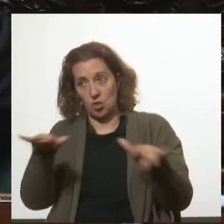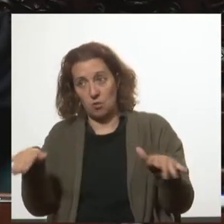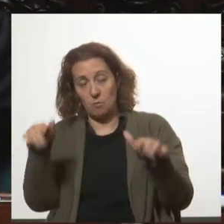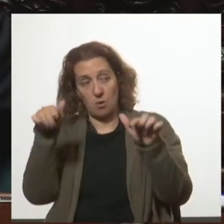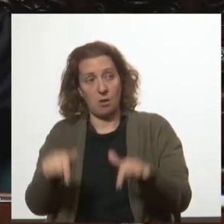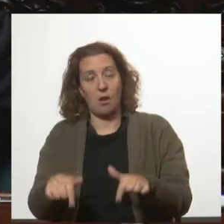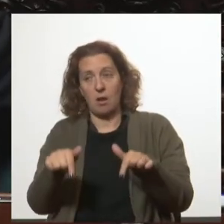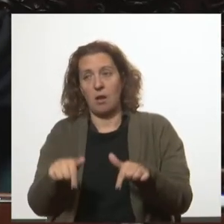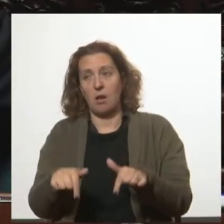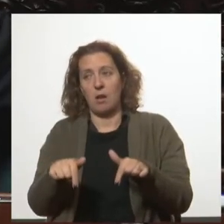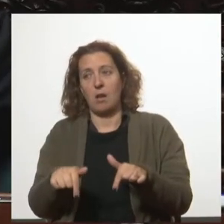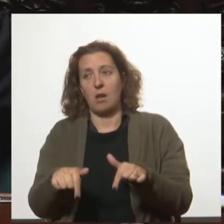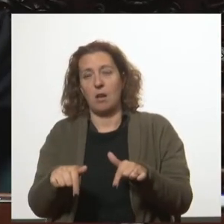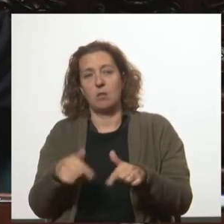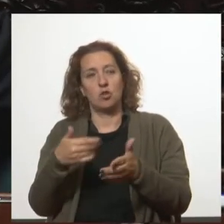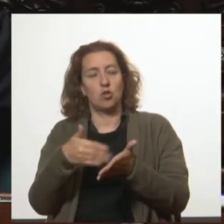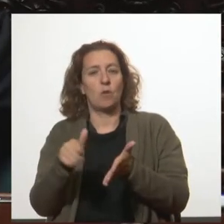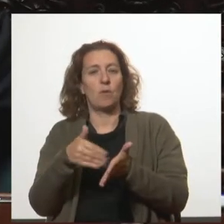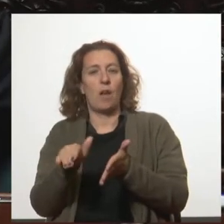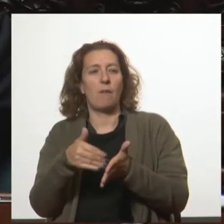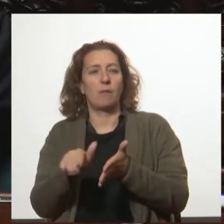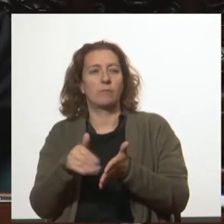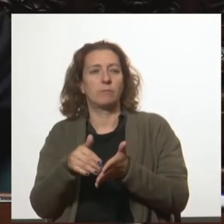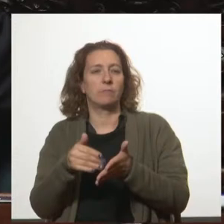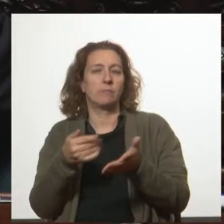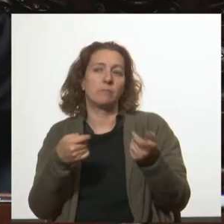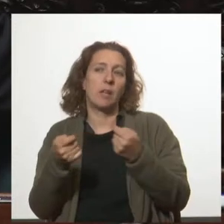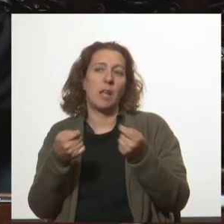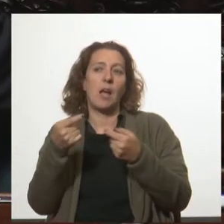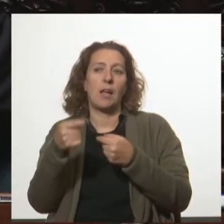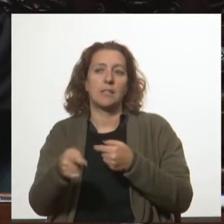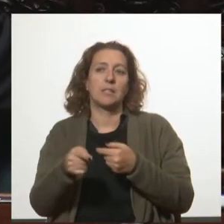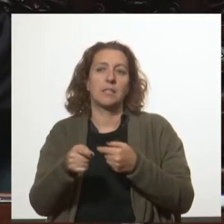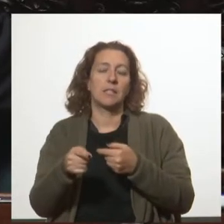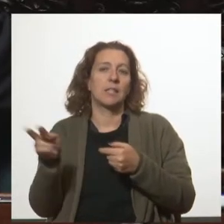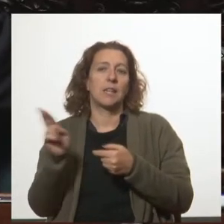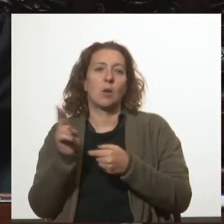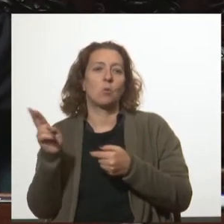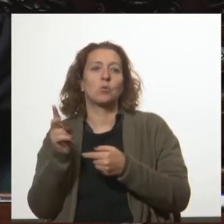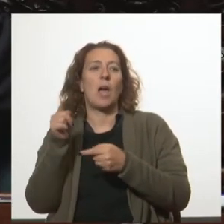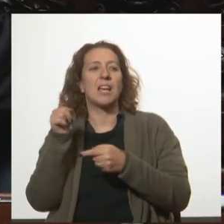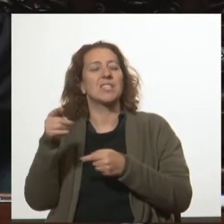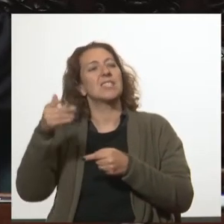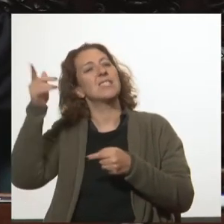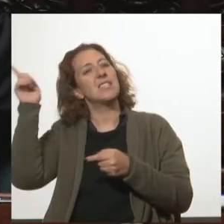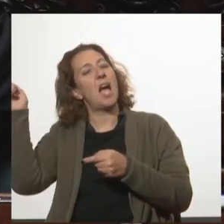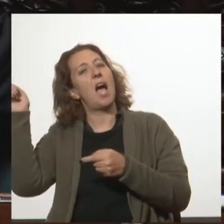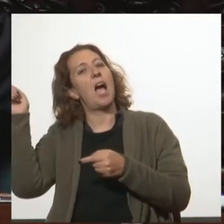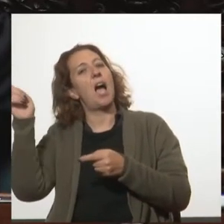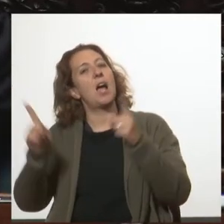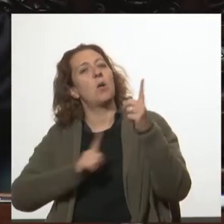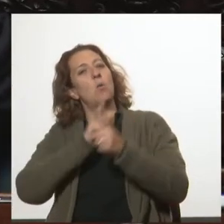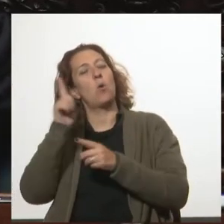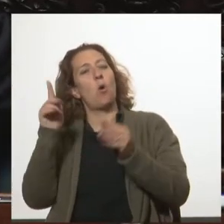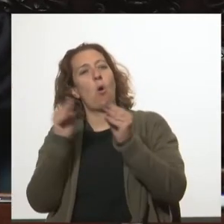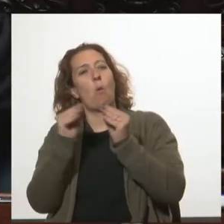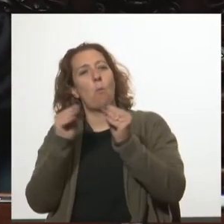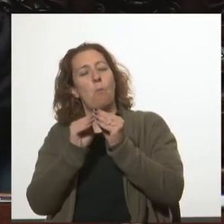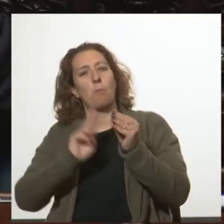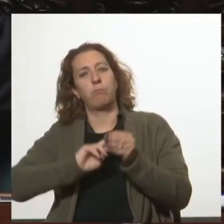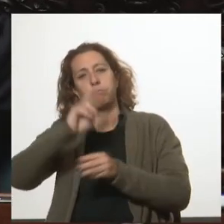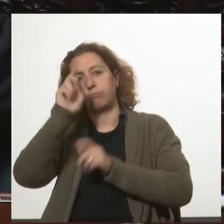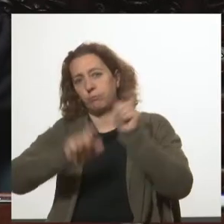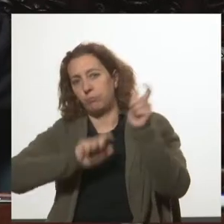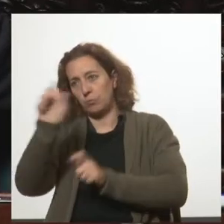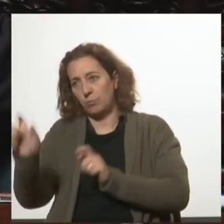cada sobraban y se manejaban así los recursos allá hay algunos compatriotas algunos uruguayos que todavía no se pueden conectar